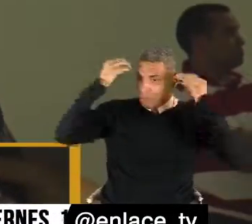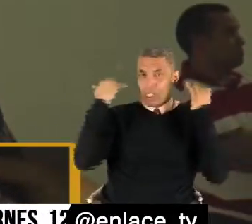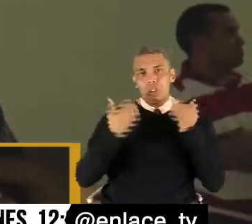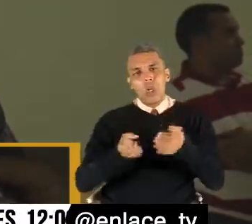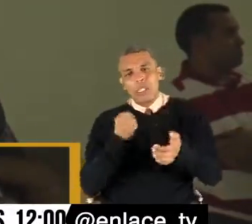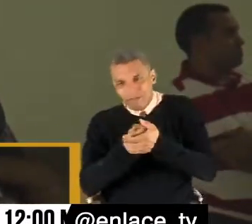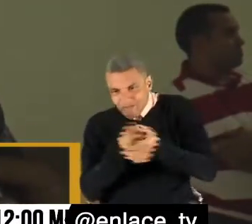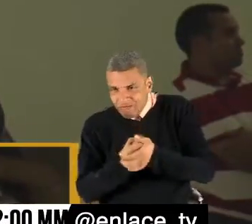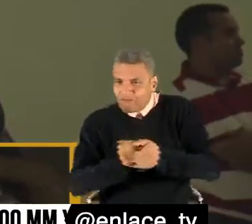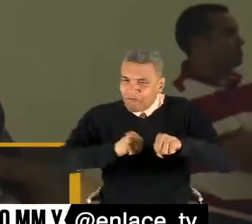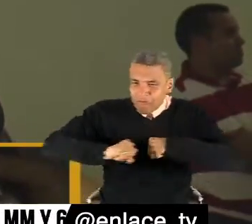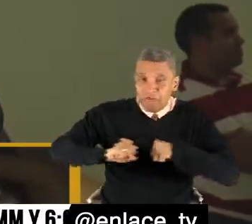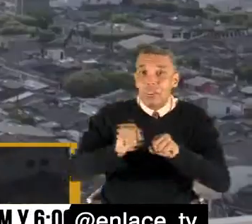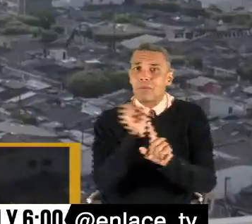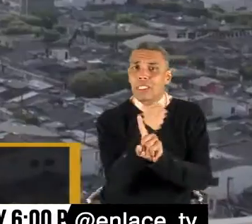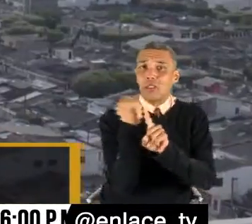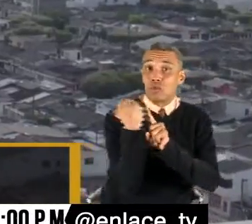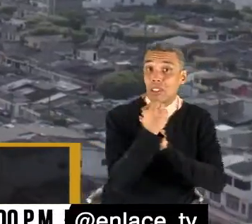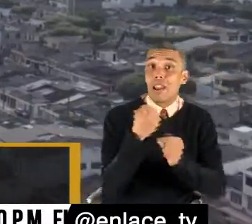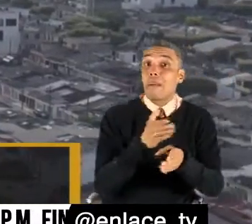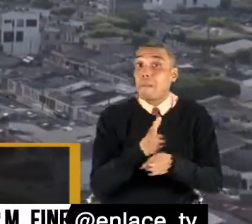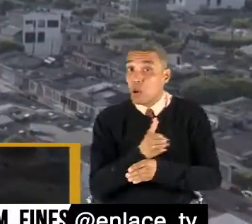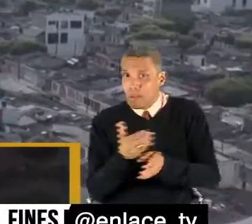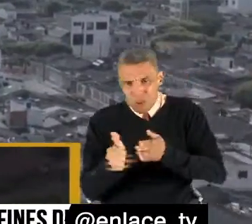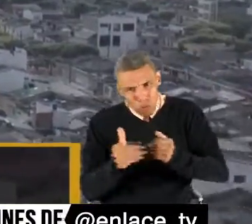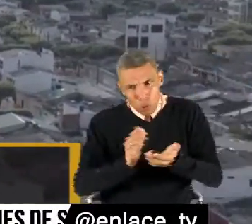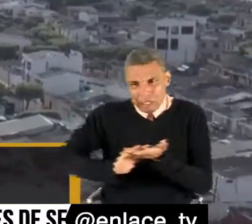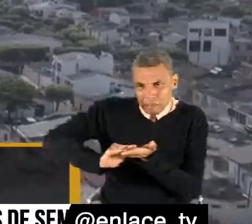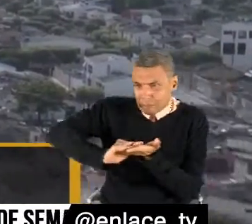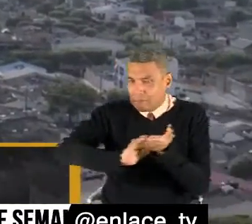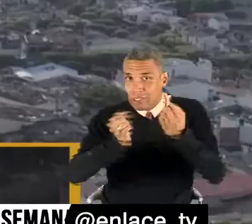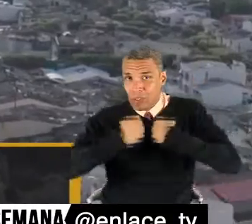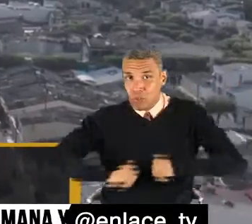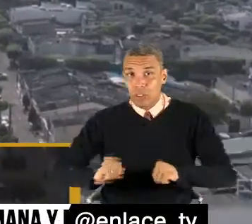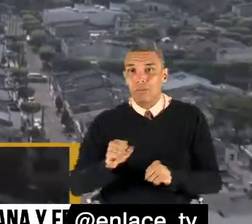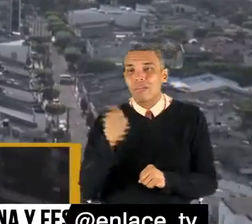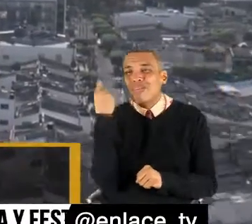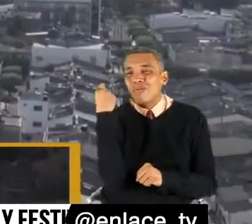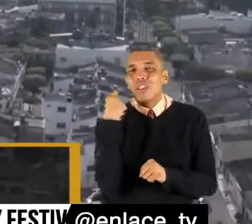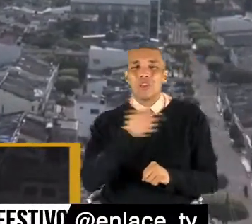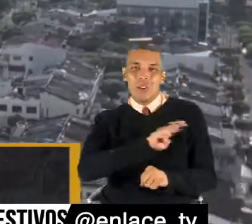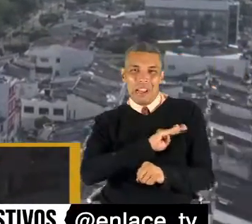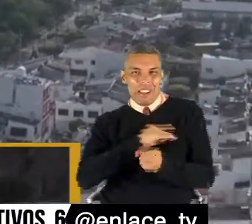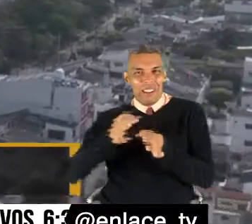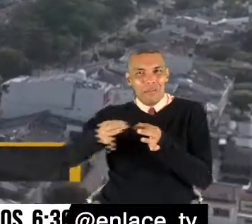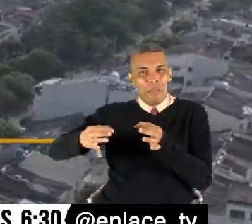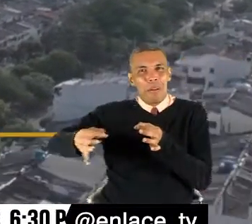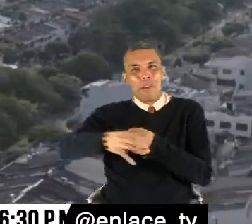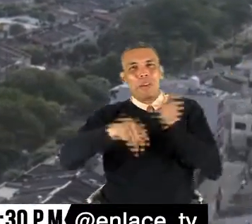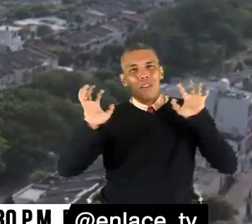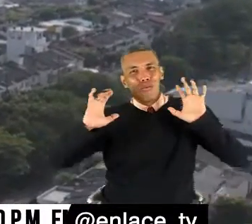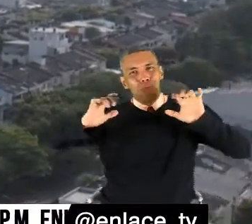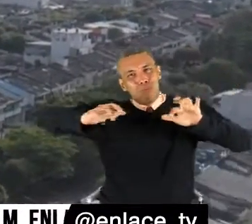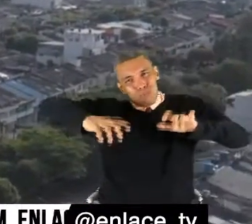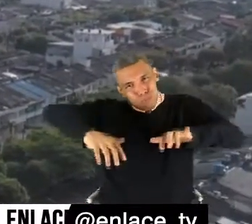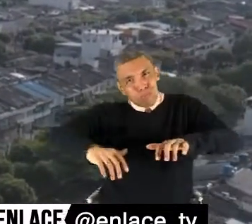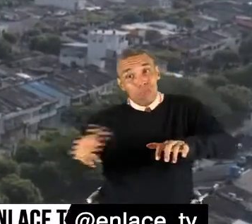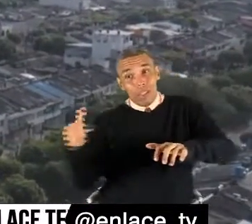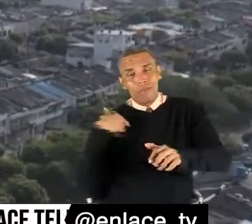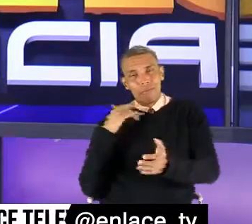y esos problemas sociales que tenemos en el municipio. El funcionario participó del reciente Consejo de Seguridad que presidió en Barranca Bermeja el ministro del Interior, Juan Fernando